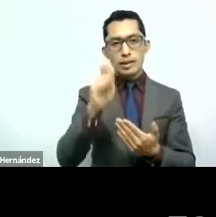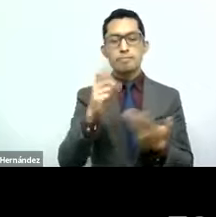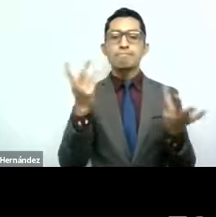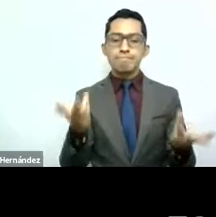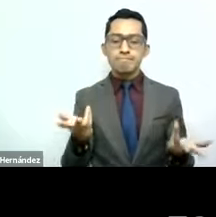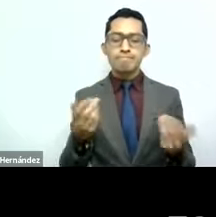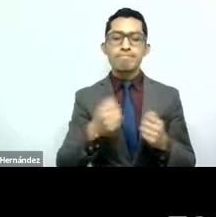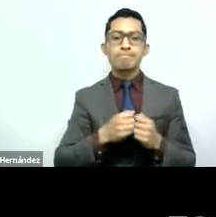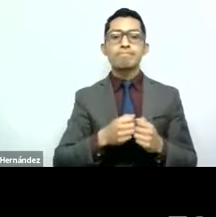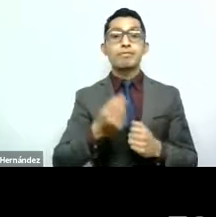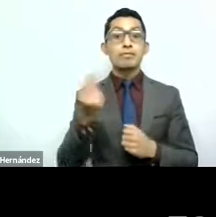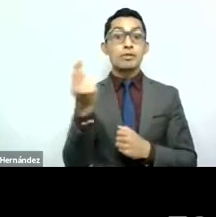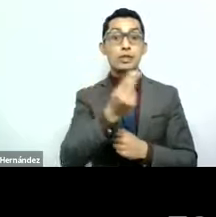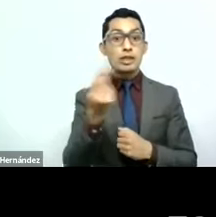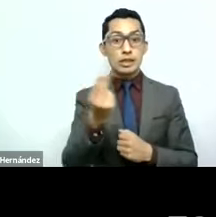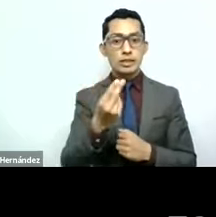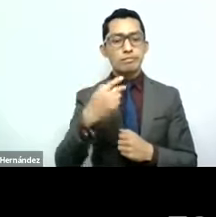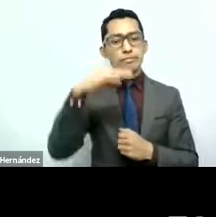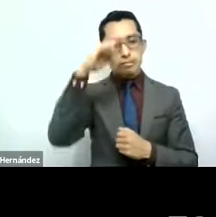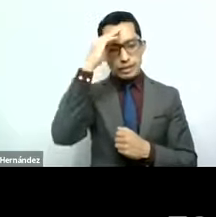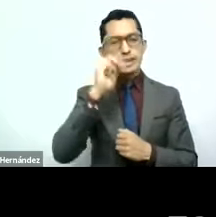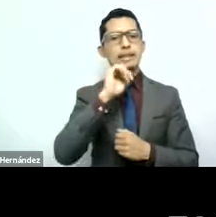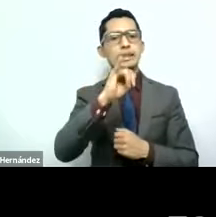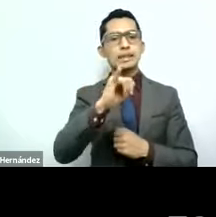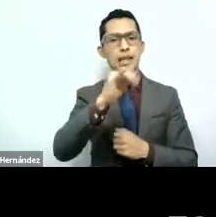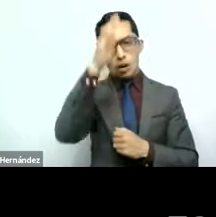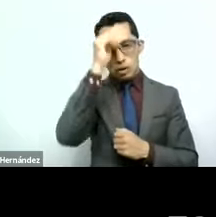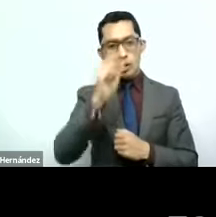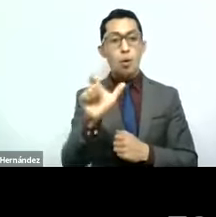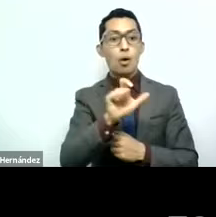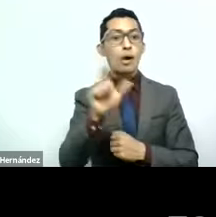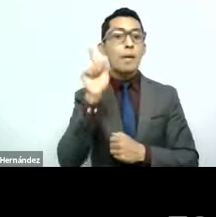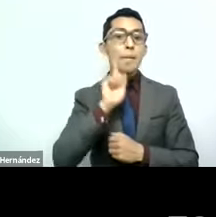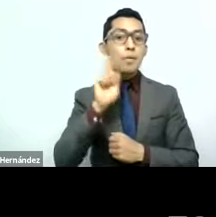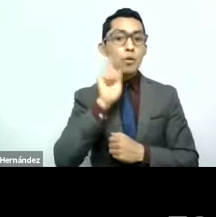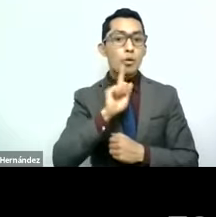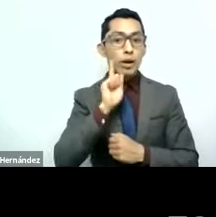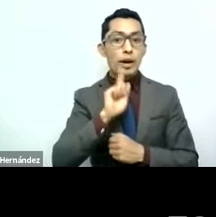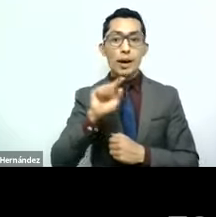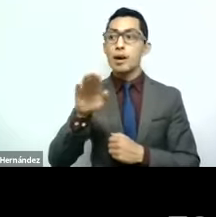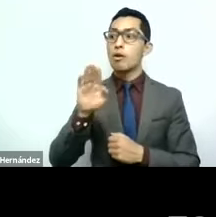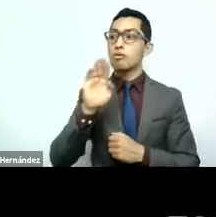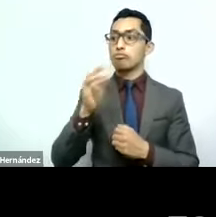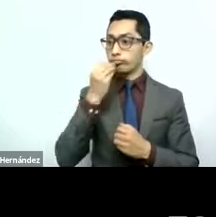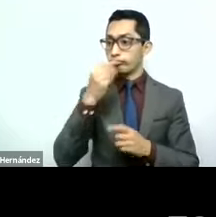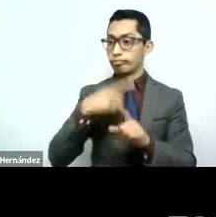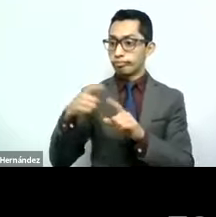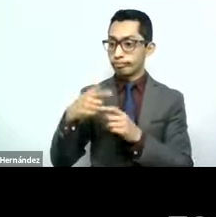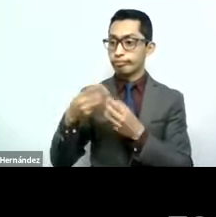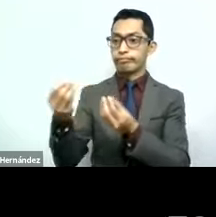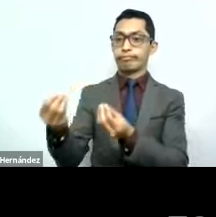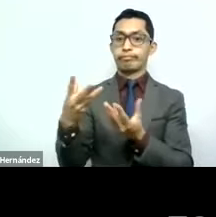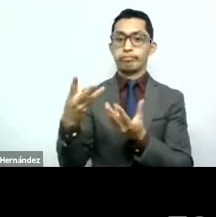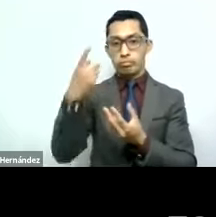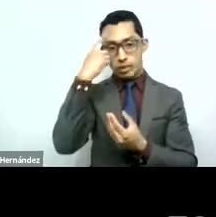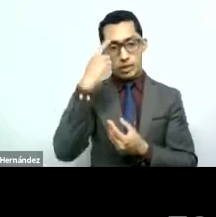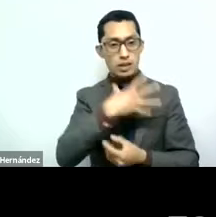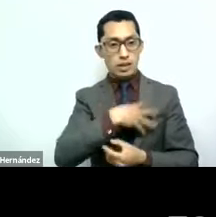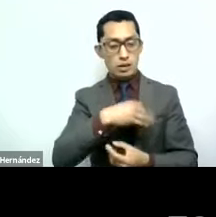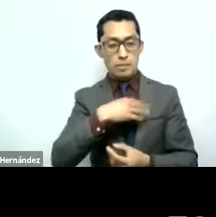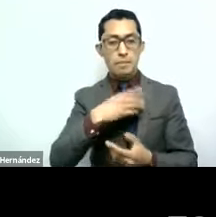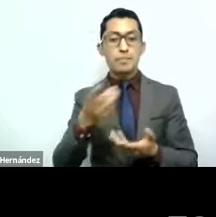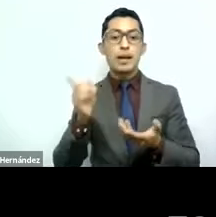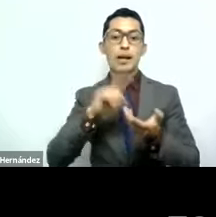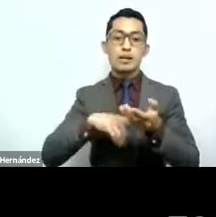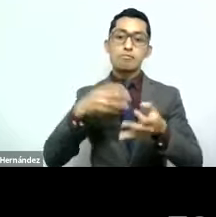necesidad, aprobar la necesidad que tiene una mujer de pedir alimentos. La Corte